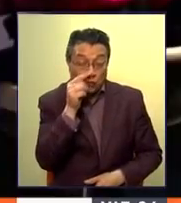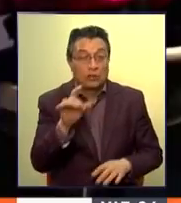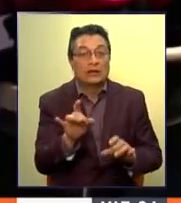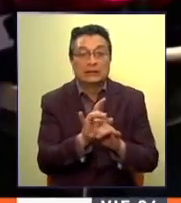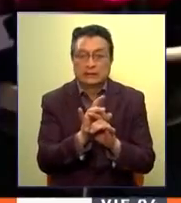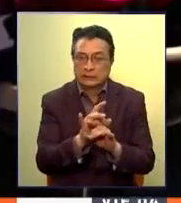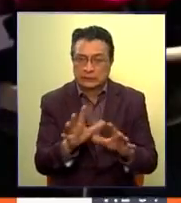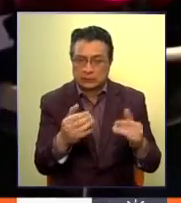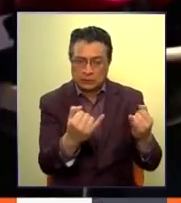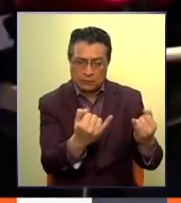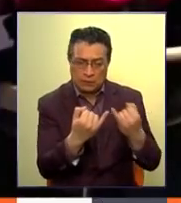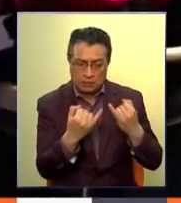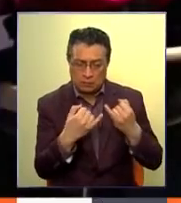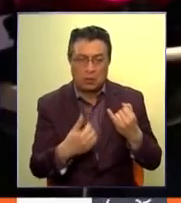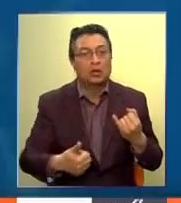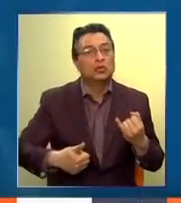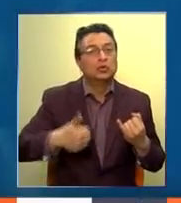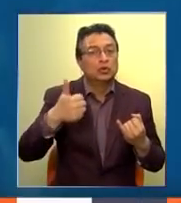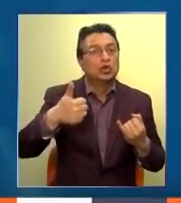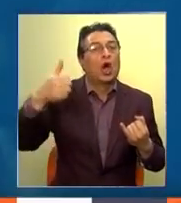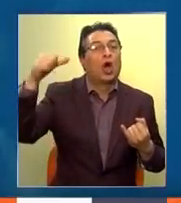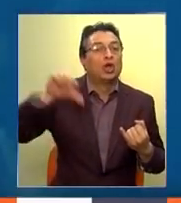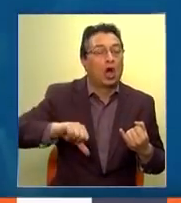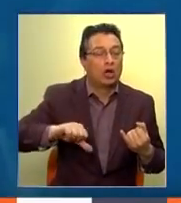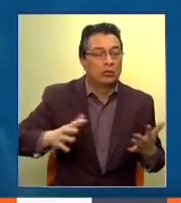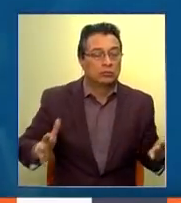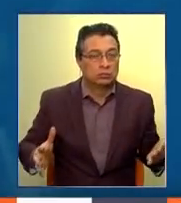datos para decir si el producto funciona o no.